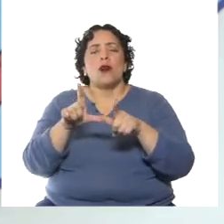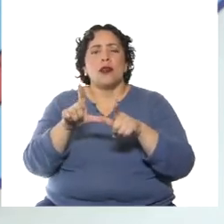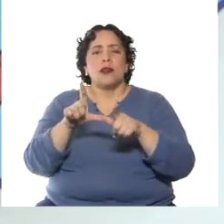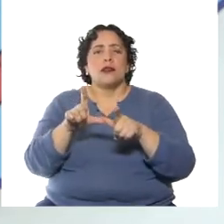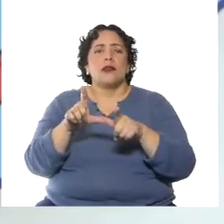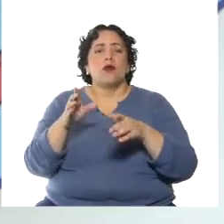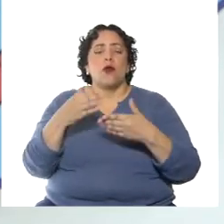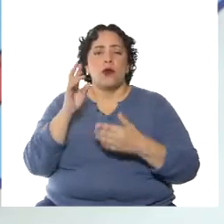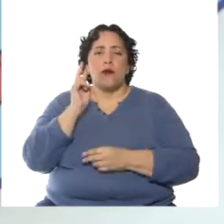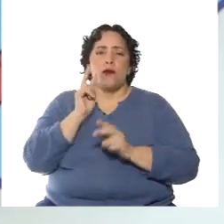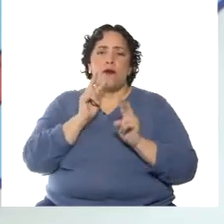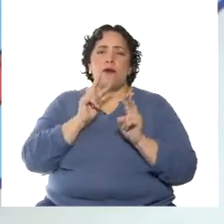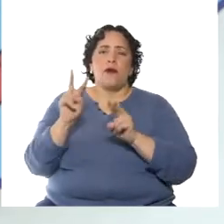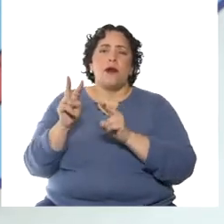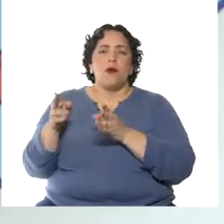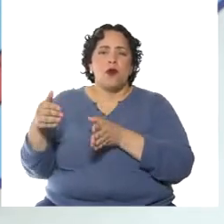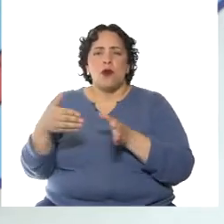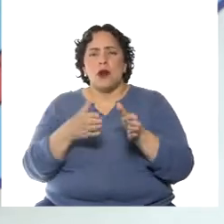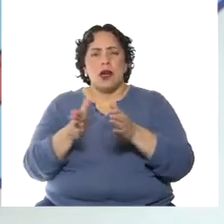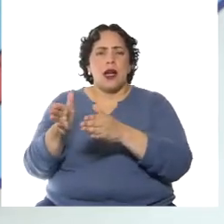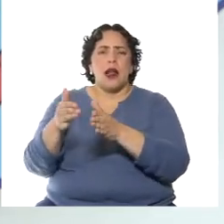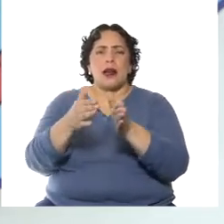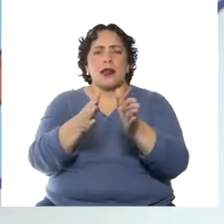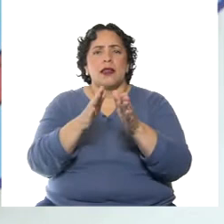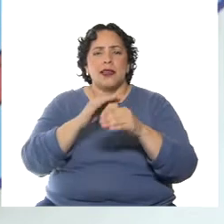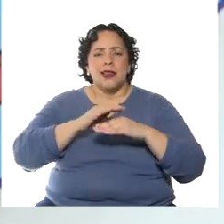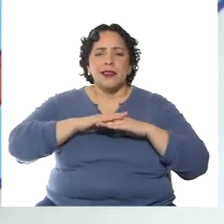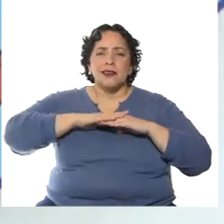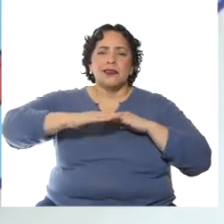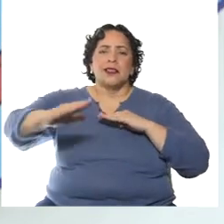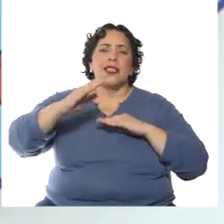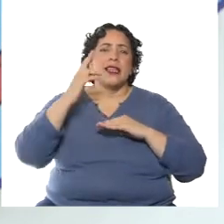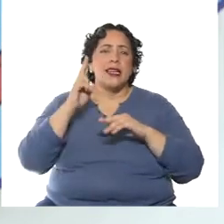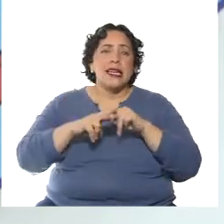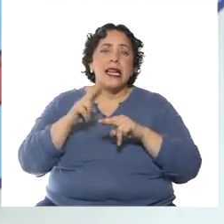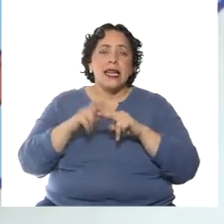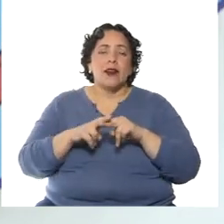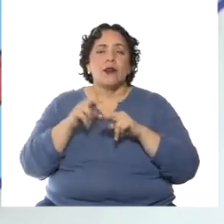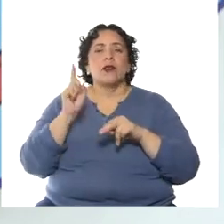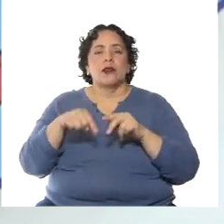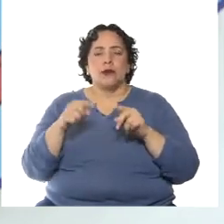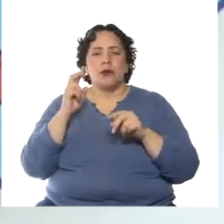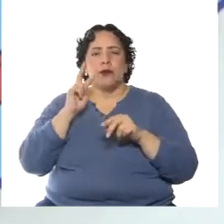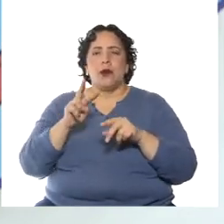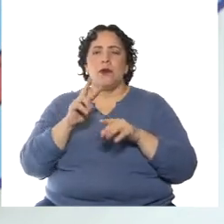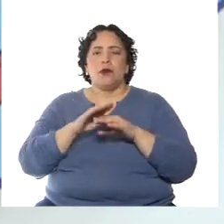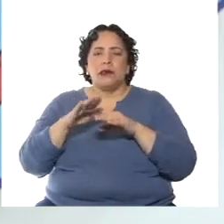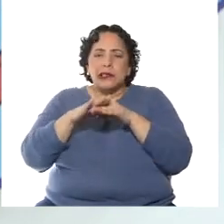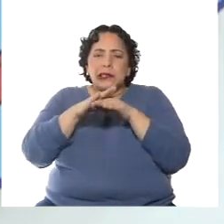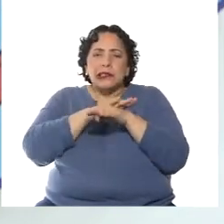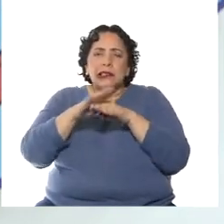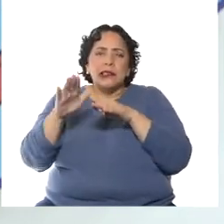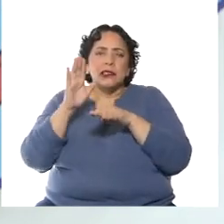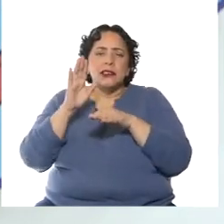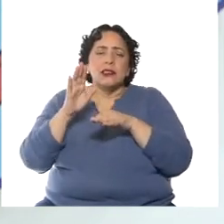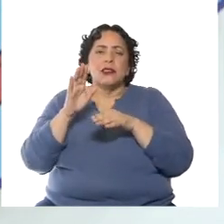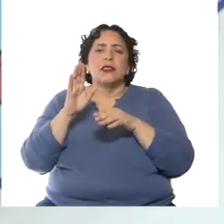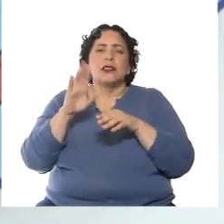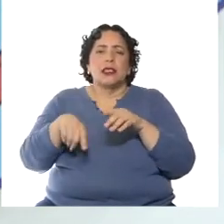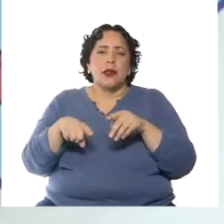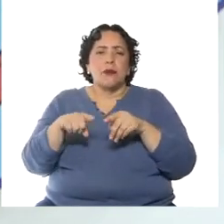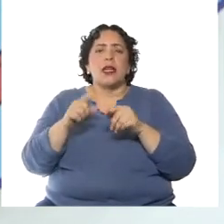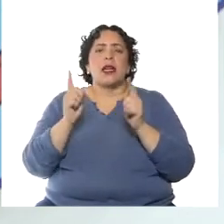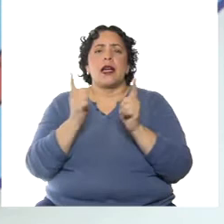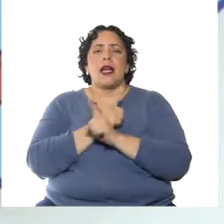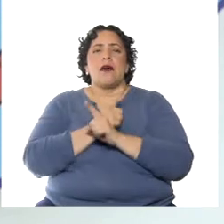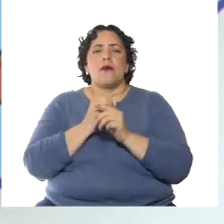Y cuando observamos las carreteras, que están, el asfalto está todo desgastado, también hay unos cambios físicos, porque estamos hablando también de los cambios